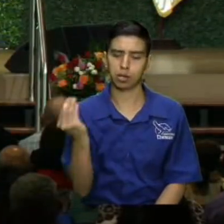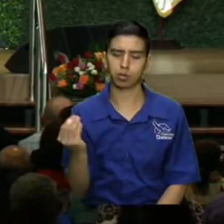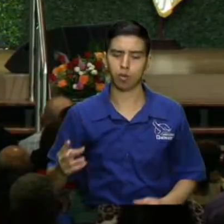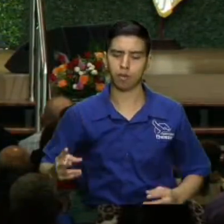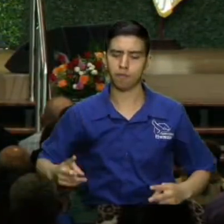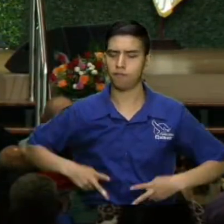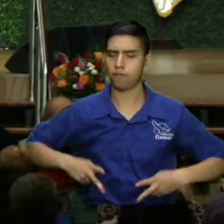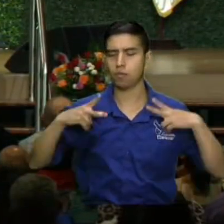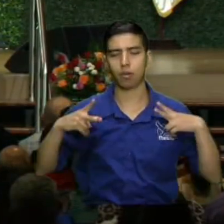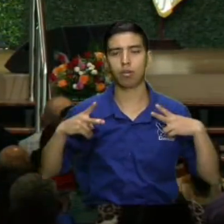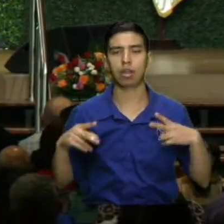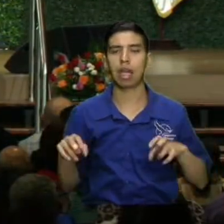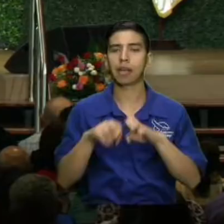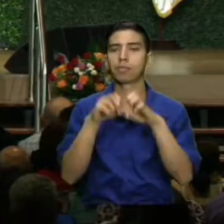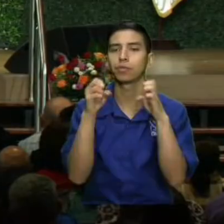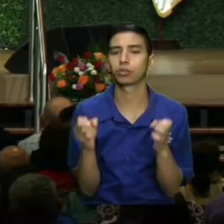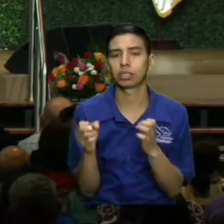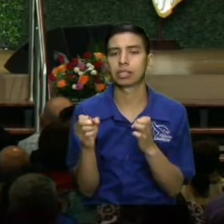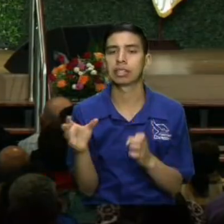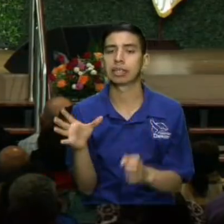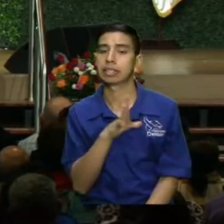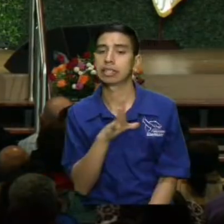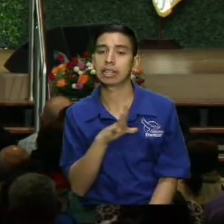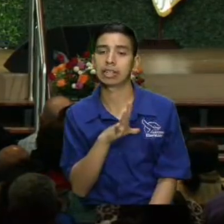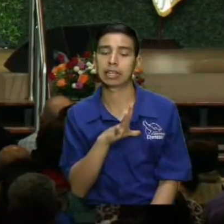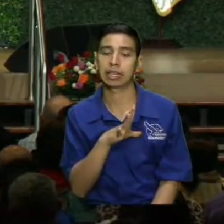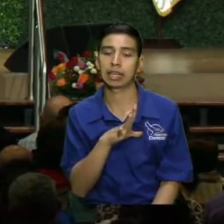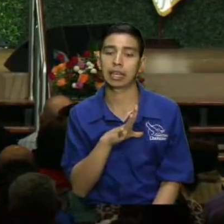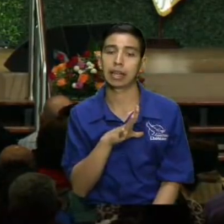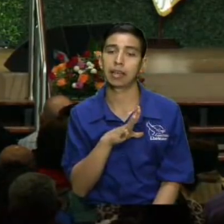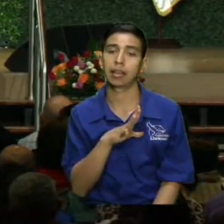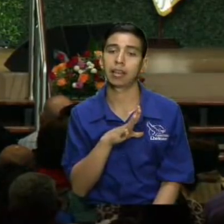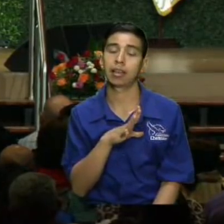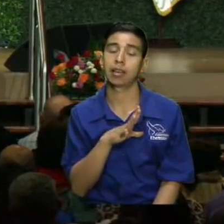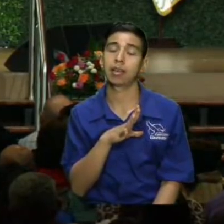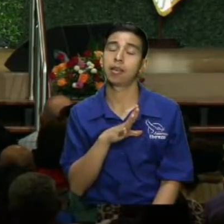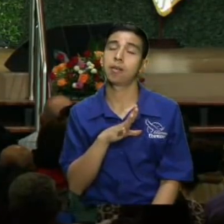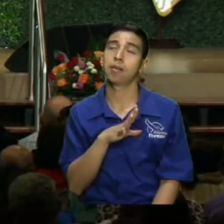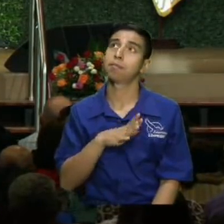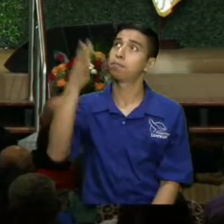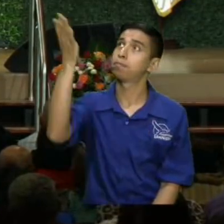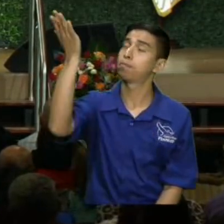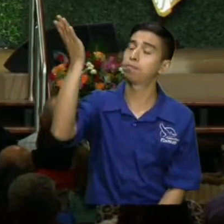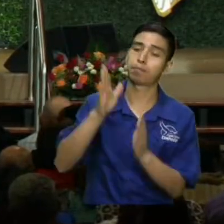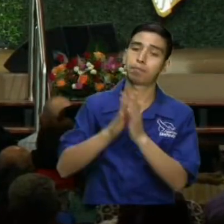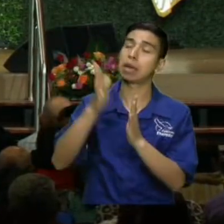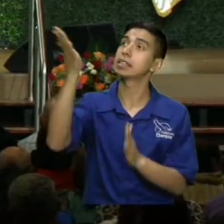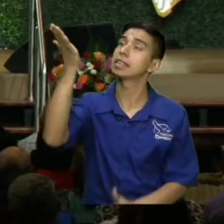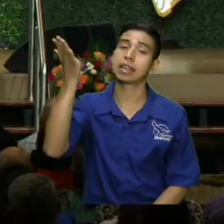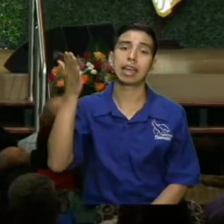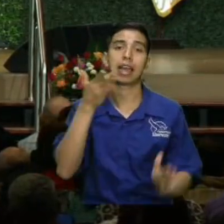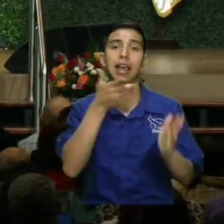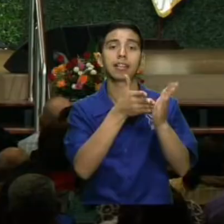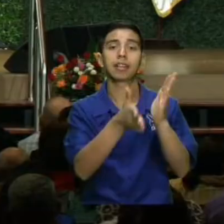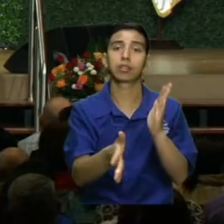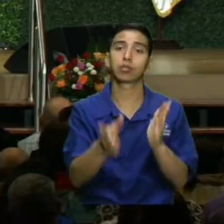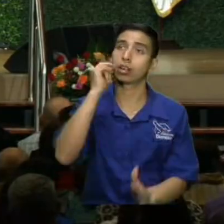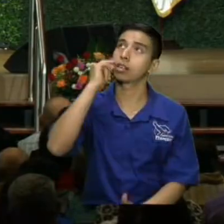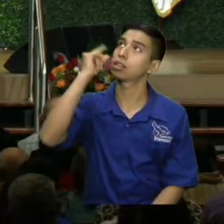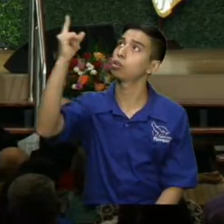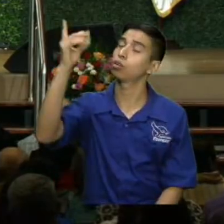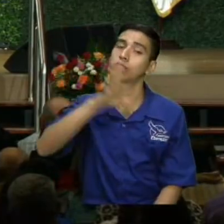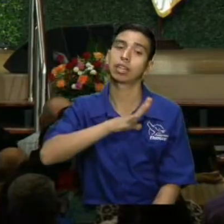Y entonces tiene que ir a averiguar y decir, este es derecho que el Señor me dio. Así que aquí vengo y lo